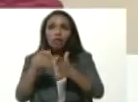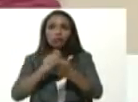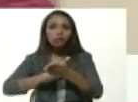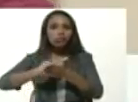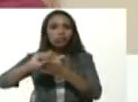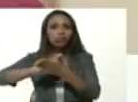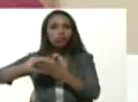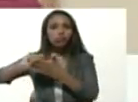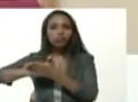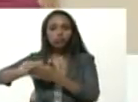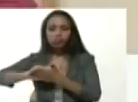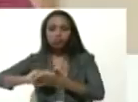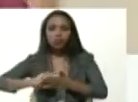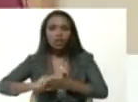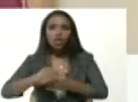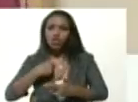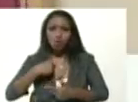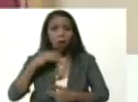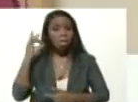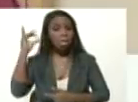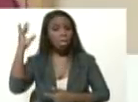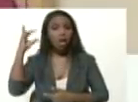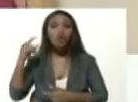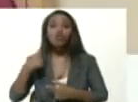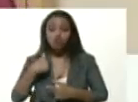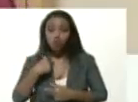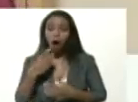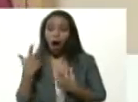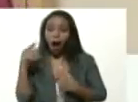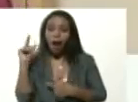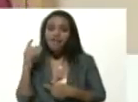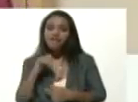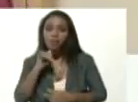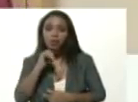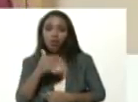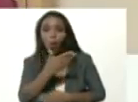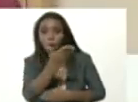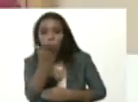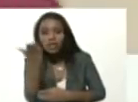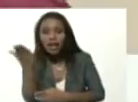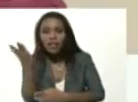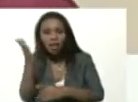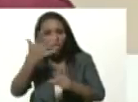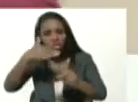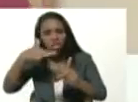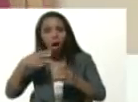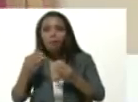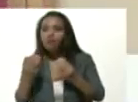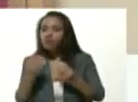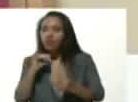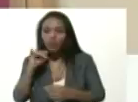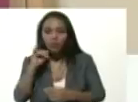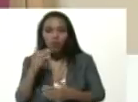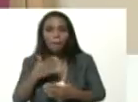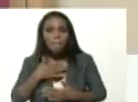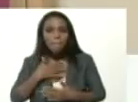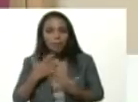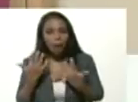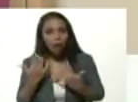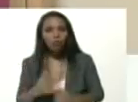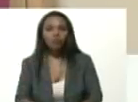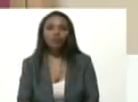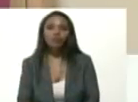Lo escriben, no estoy inventando nada. Tengo mucha información de ustedes, conspiradores, mucha información en mi mano.